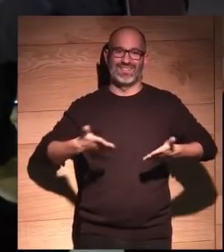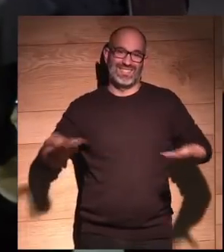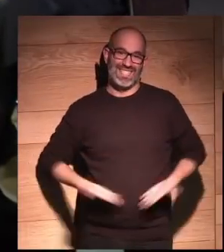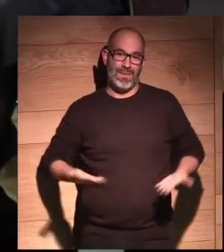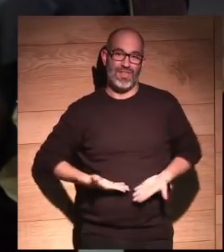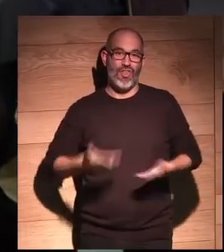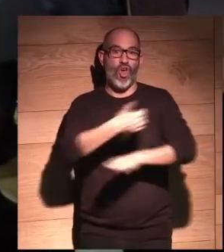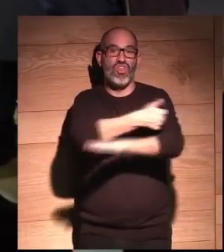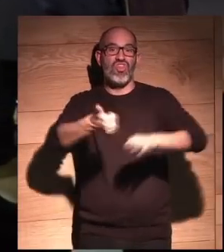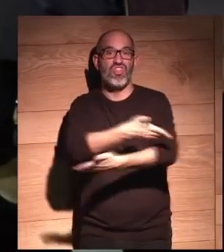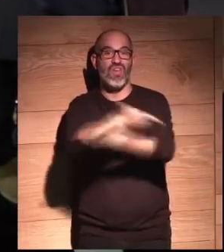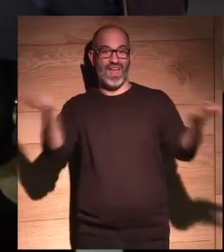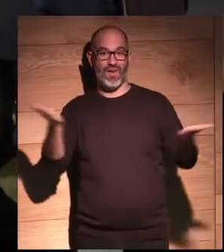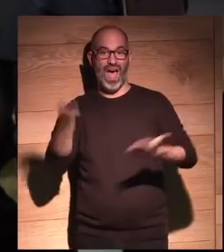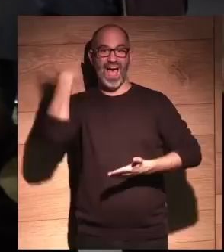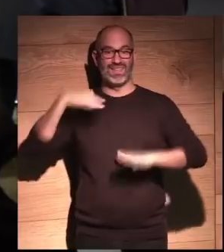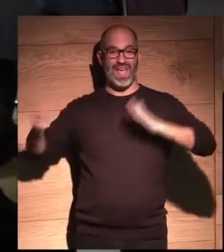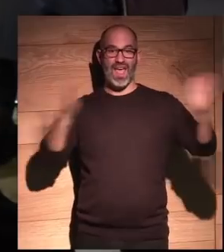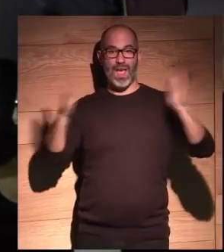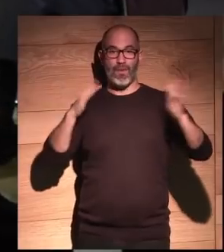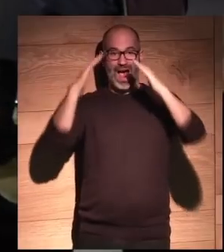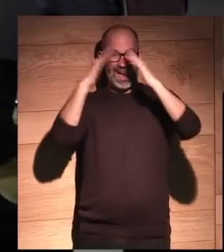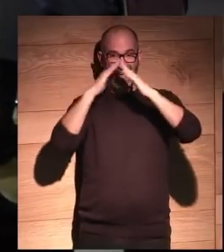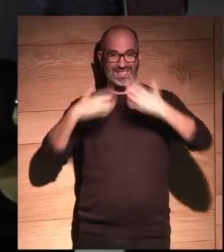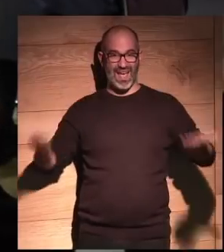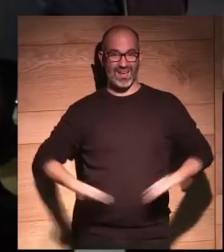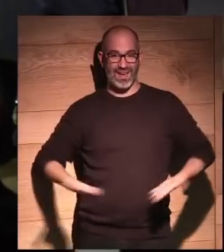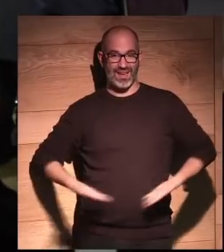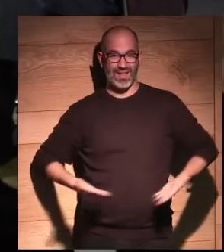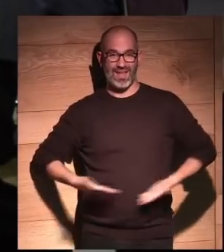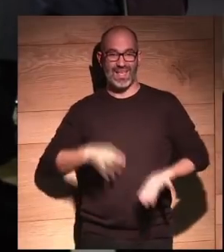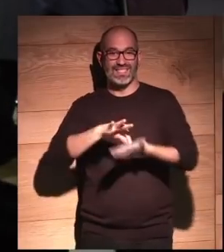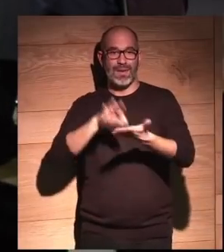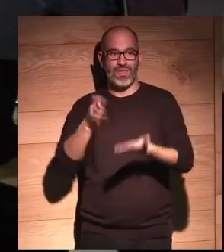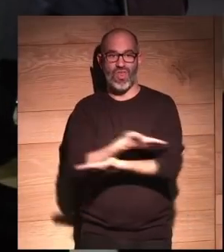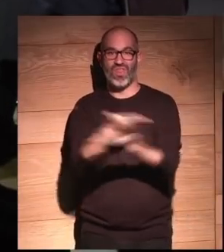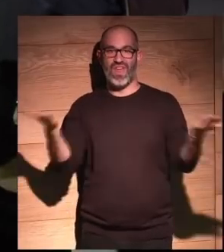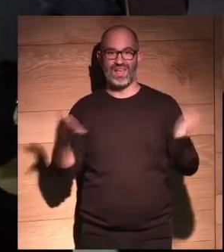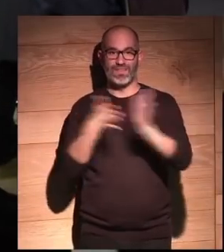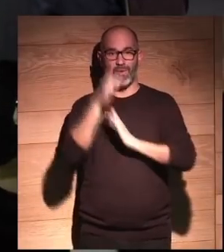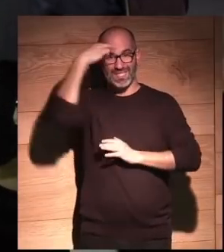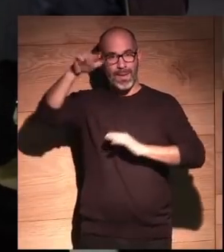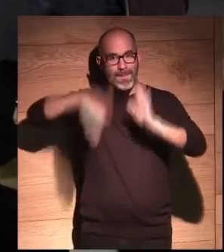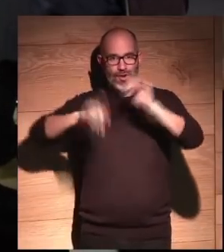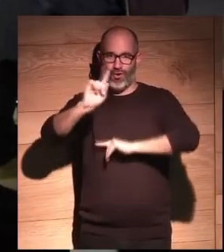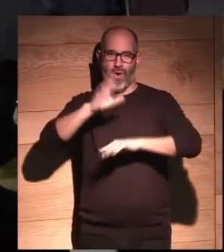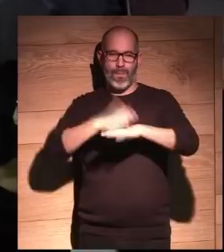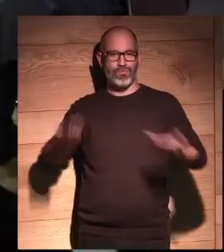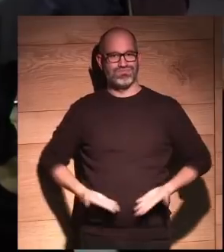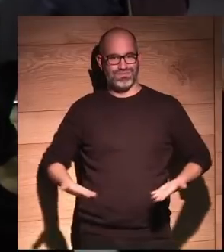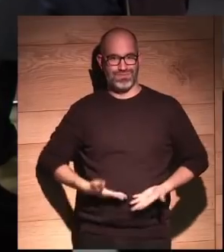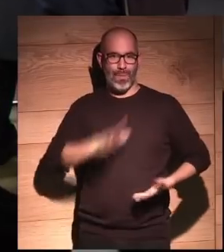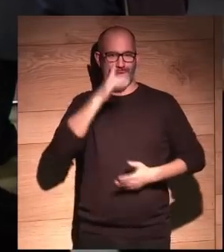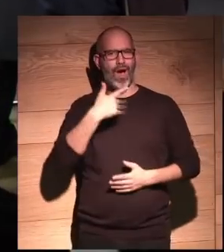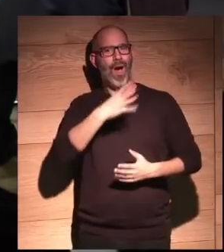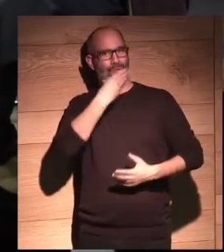los criados en las casas, ¿no? Porque está al servicio de los demás, no porque sepa menos. Qué bien. Anda, qué bueno, ¿eh?